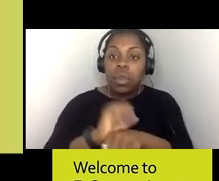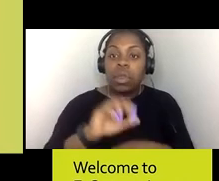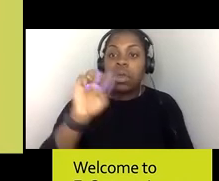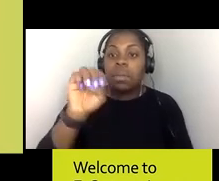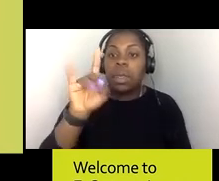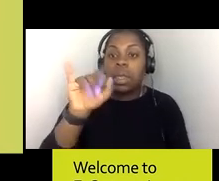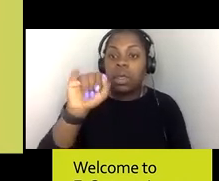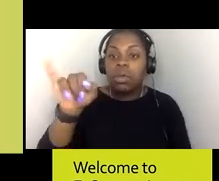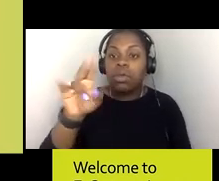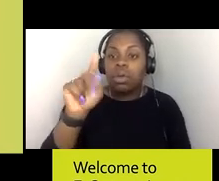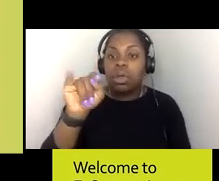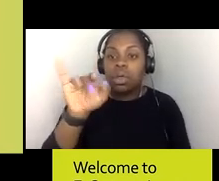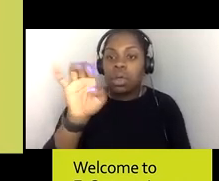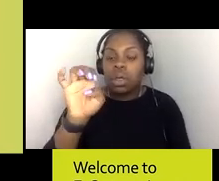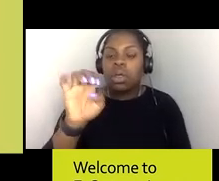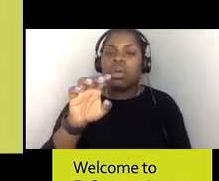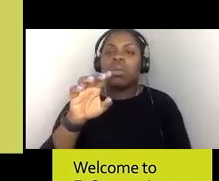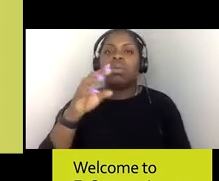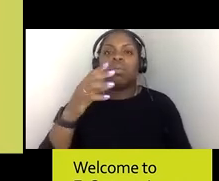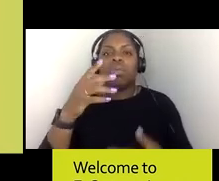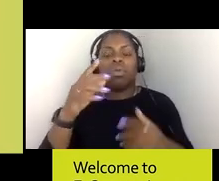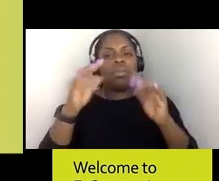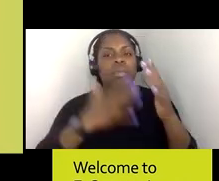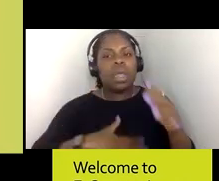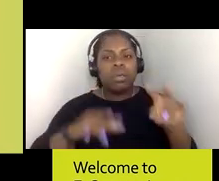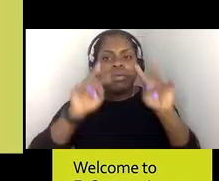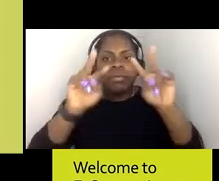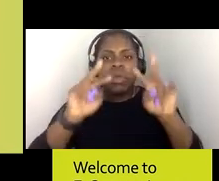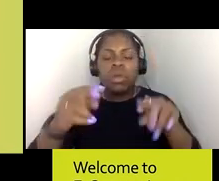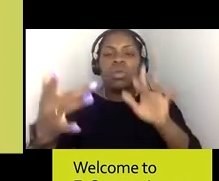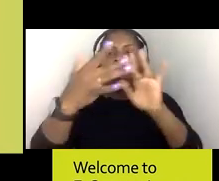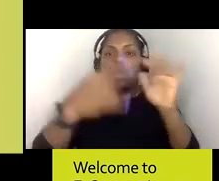el trabajo de Media Justice. Y